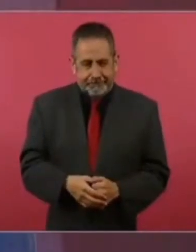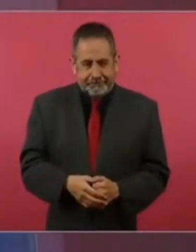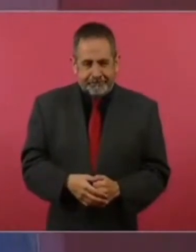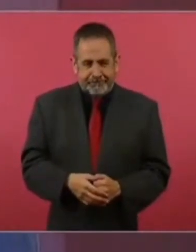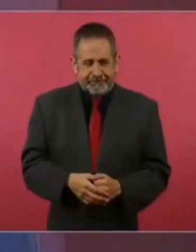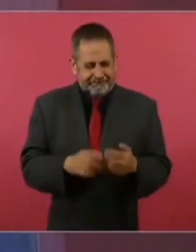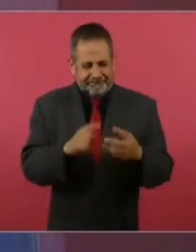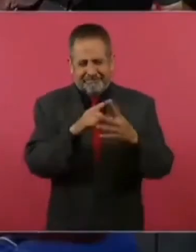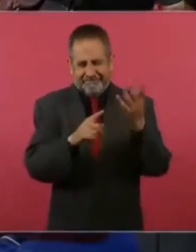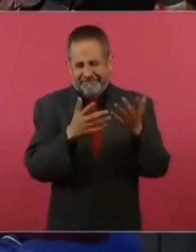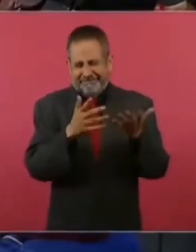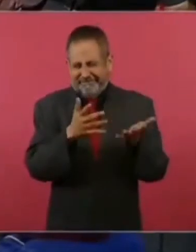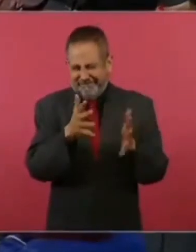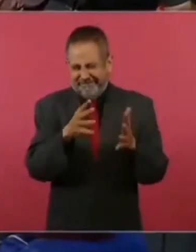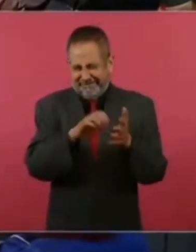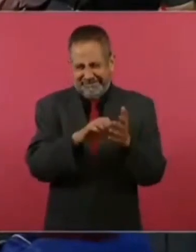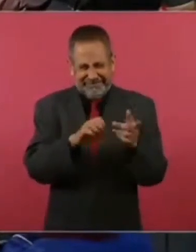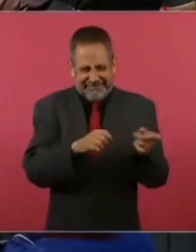Y por ahí, ¿no?